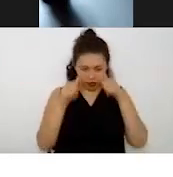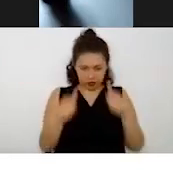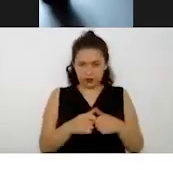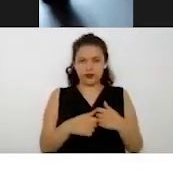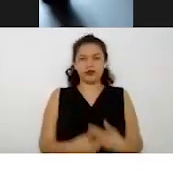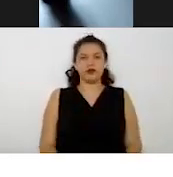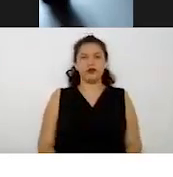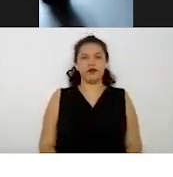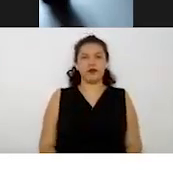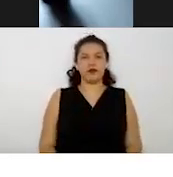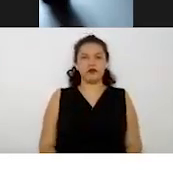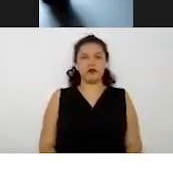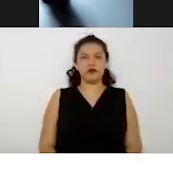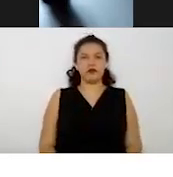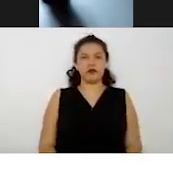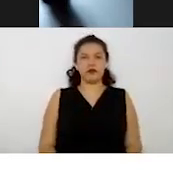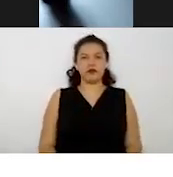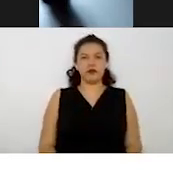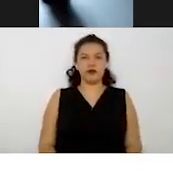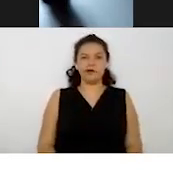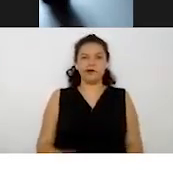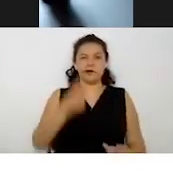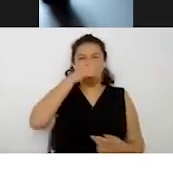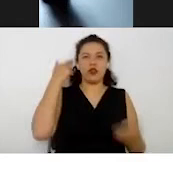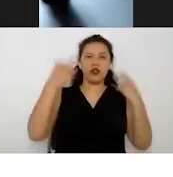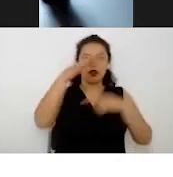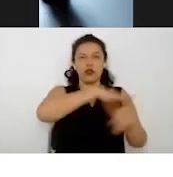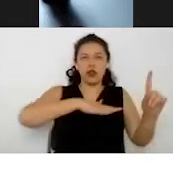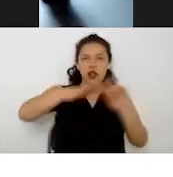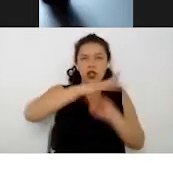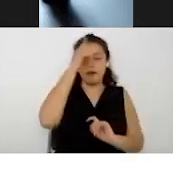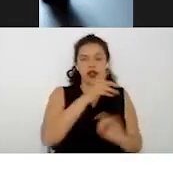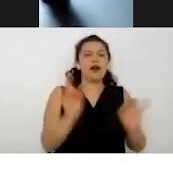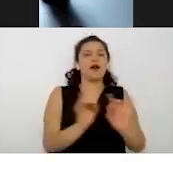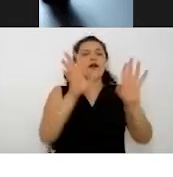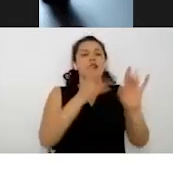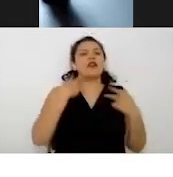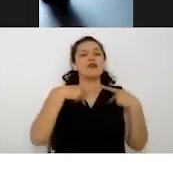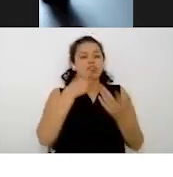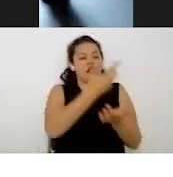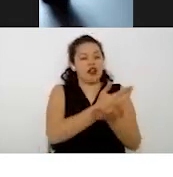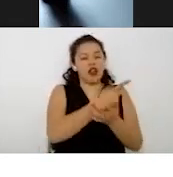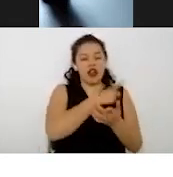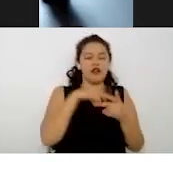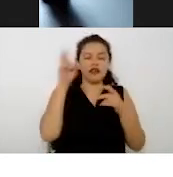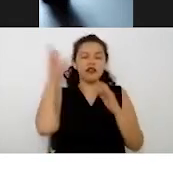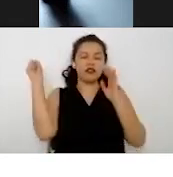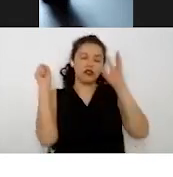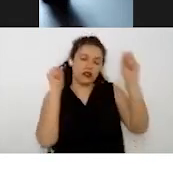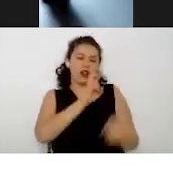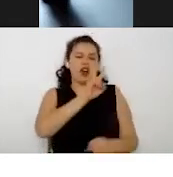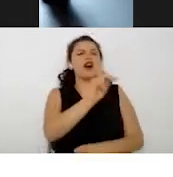esté reaccionando a los sonidos del entorno, a los sonidos de la escena misma. ¿Ok? ¿La V de qué